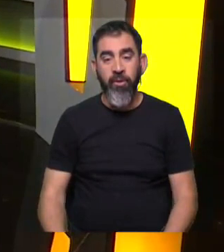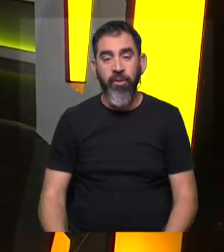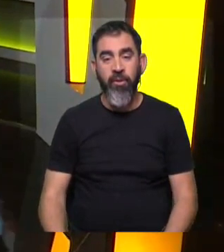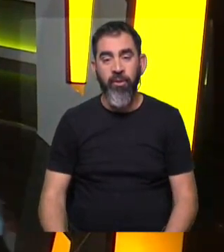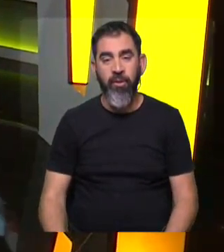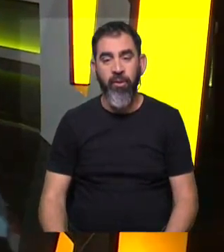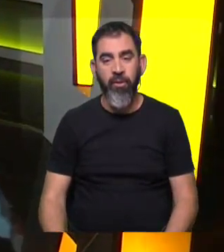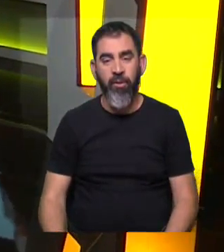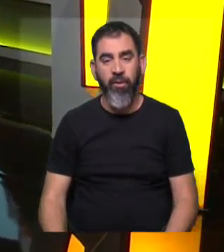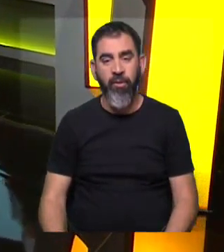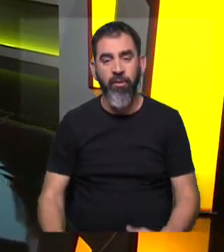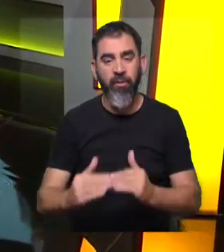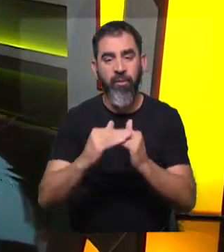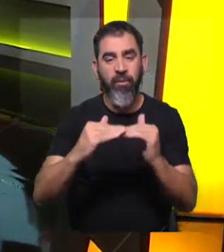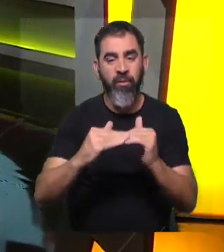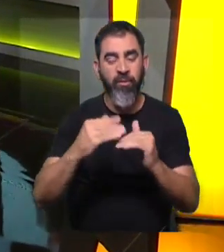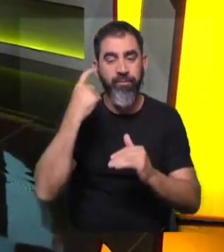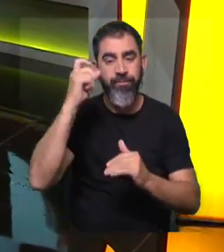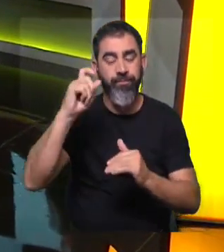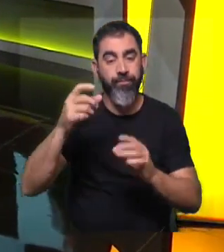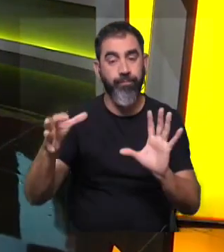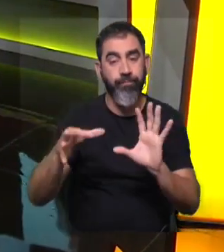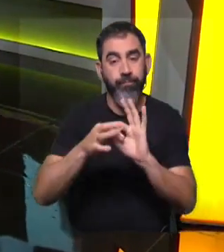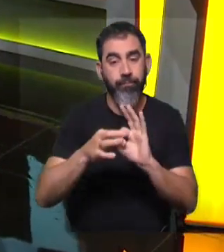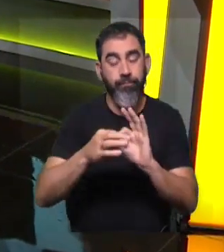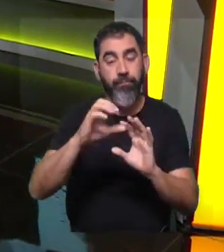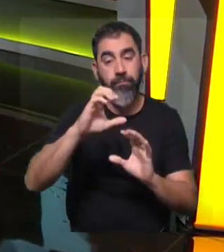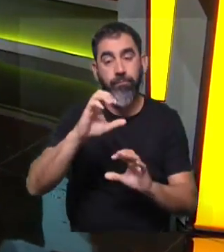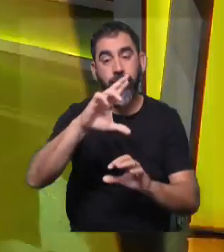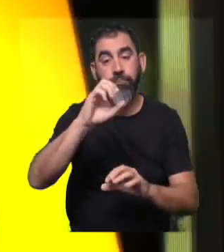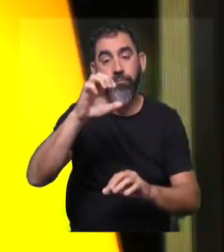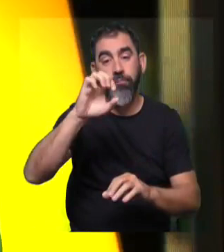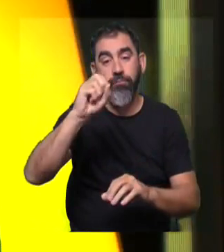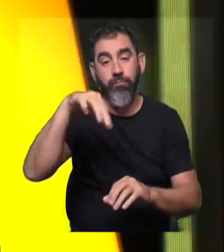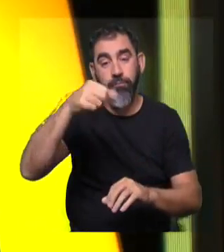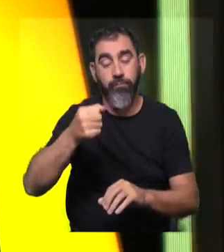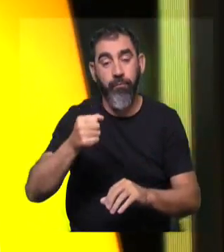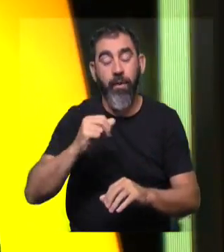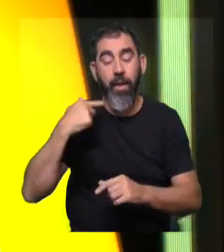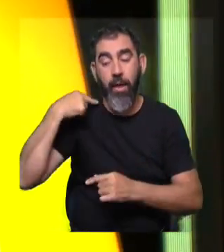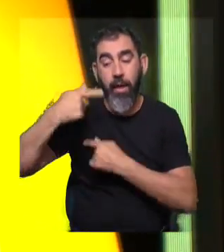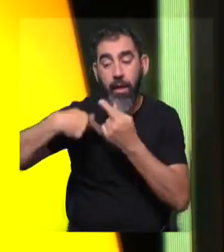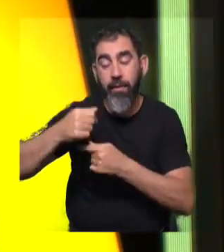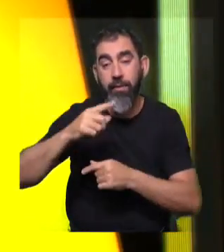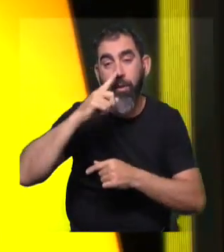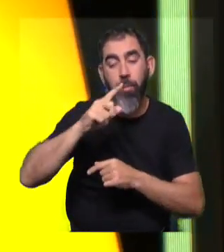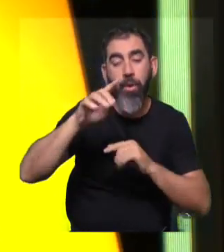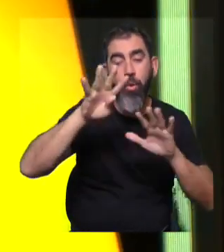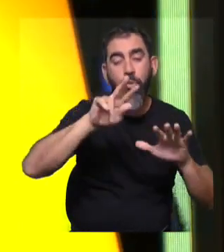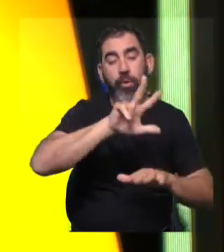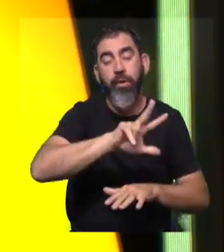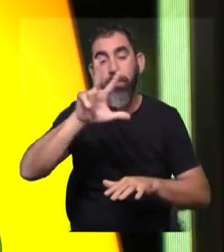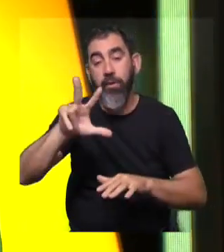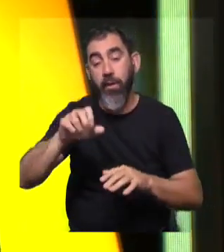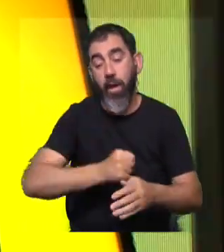fue el que sentó las bases para esta idea de la vinculación entre los cromosomas, los genes y la herencia, allá en 1933. Desde ese momento